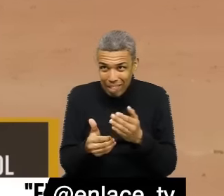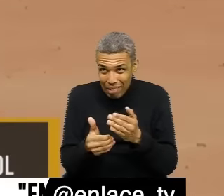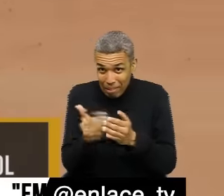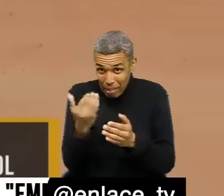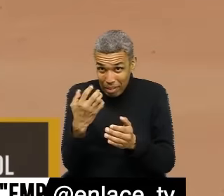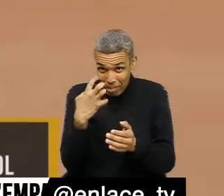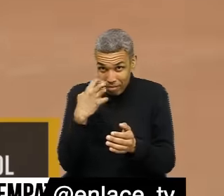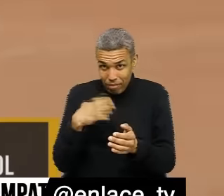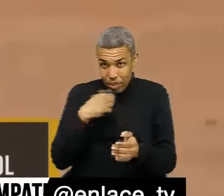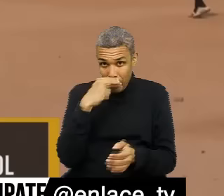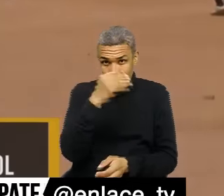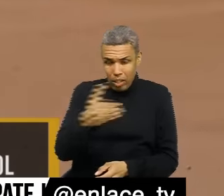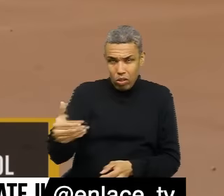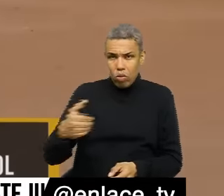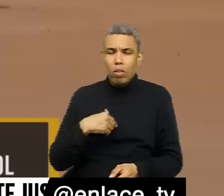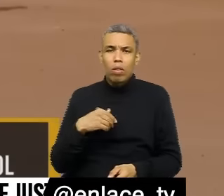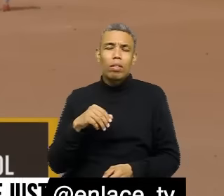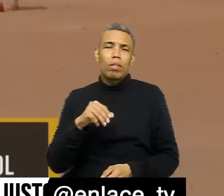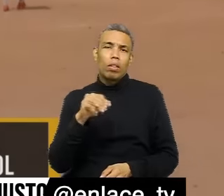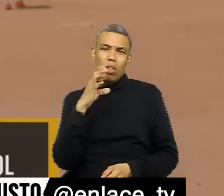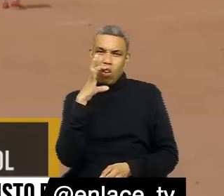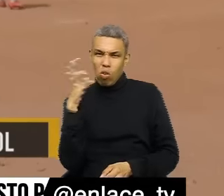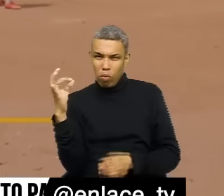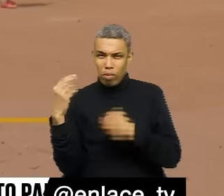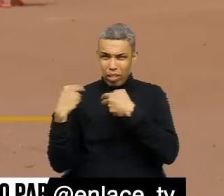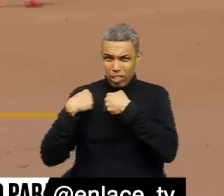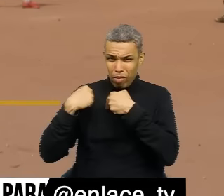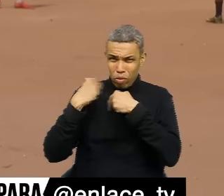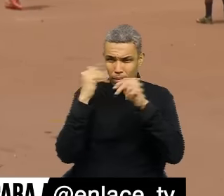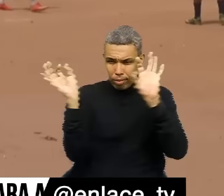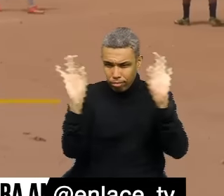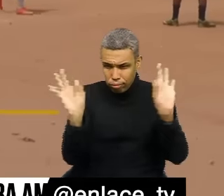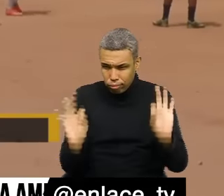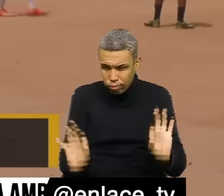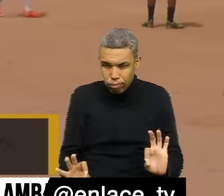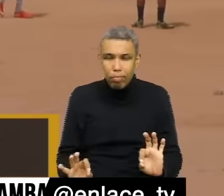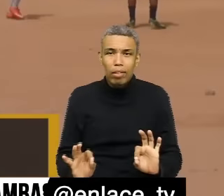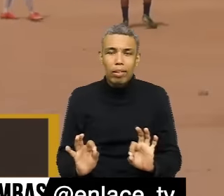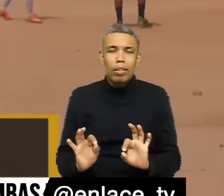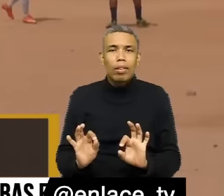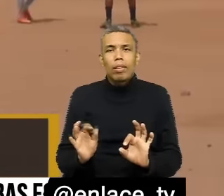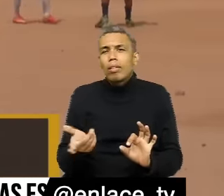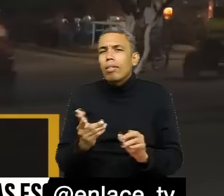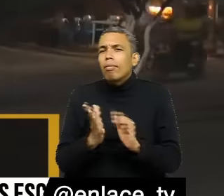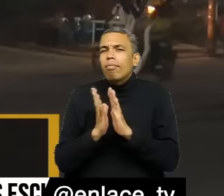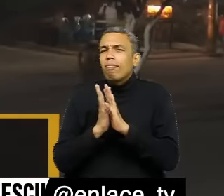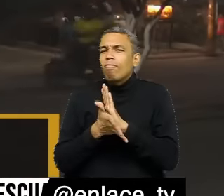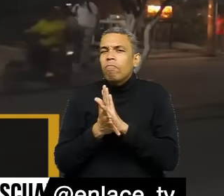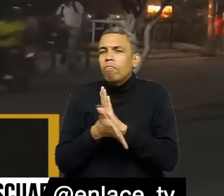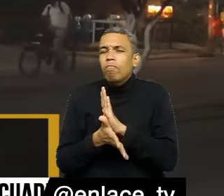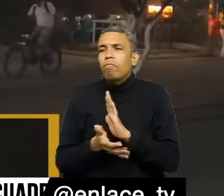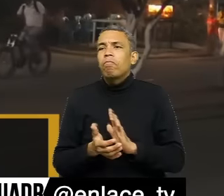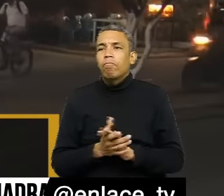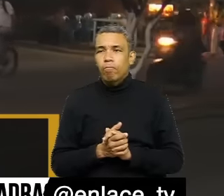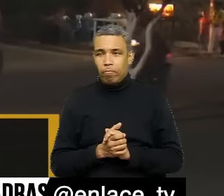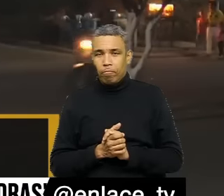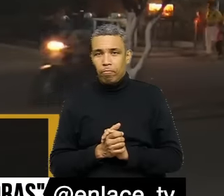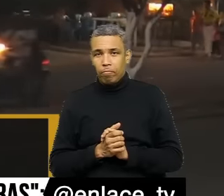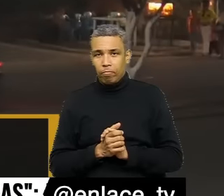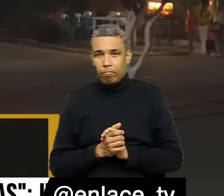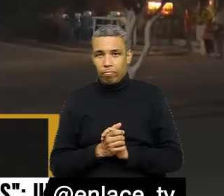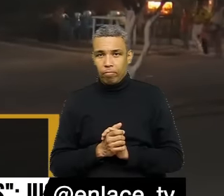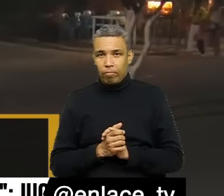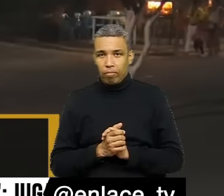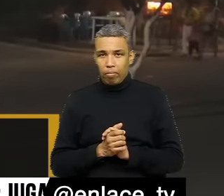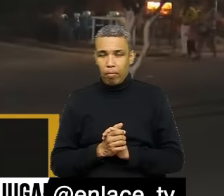Mauricio Vázquez, organizador del torneo, anunció que fueron conformados los octavos de final de este compromiso deportivo. Hay 4 partidos el día